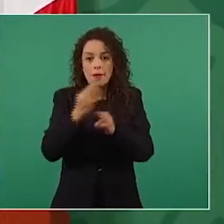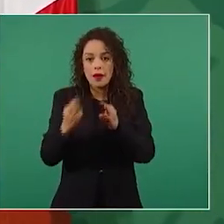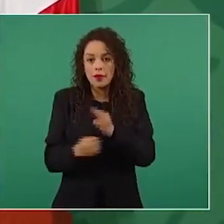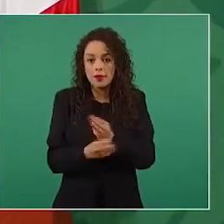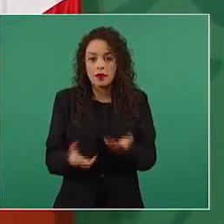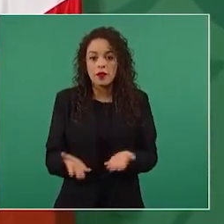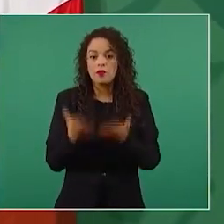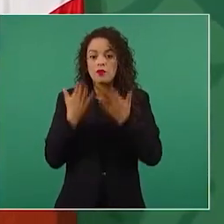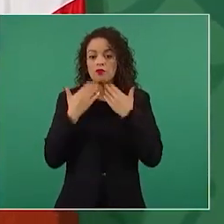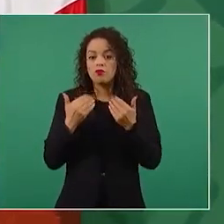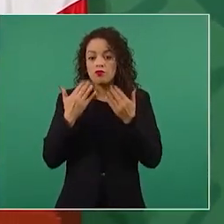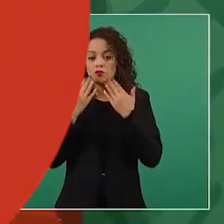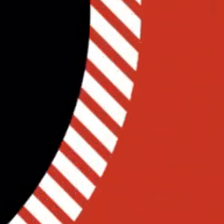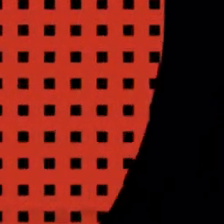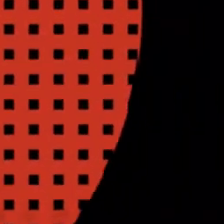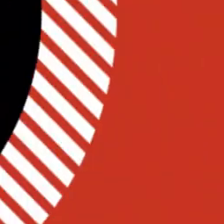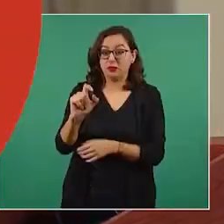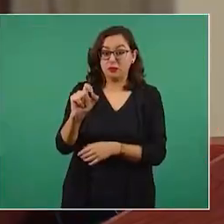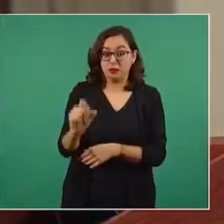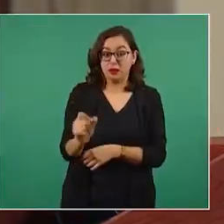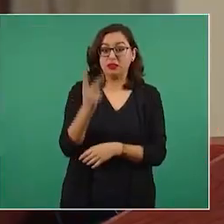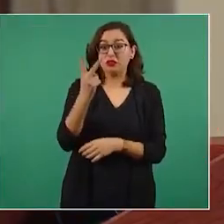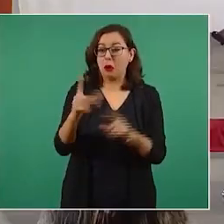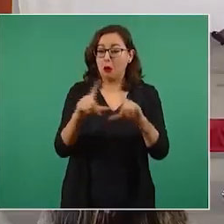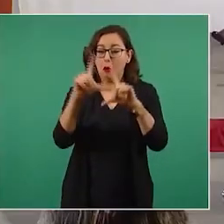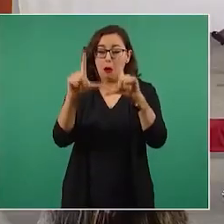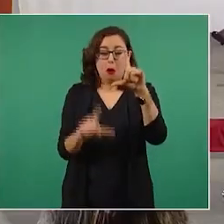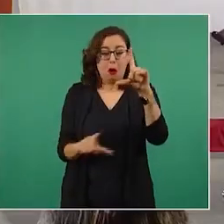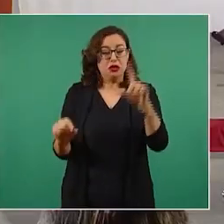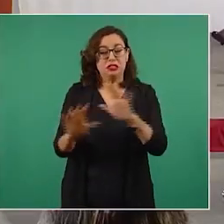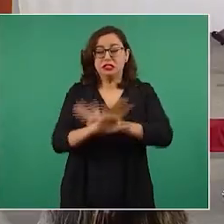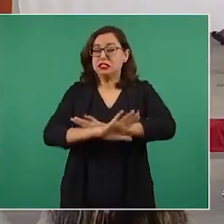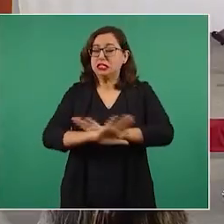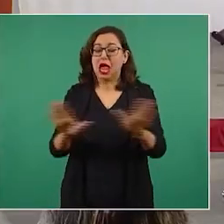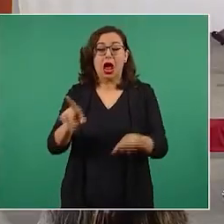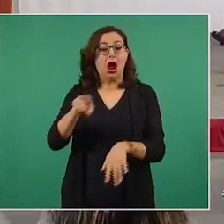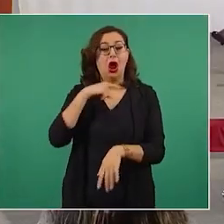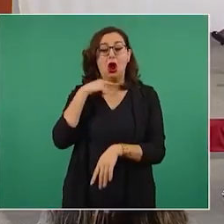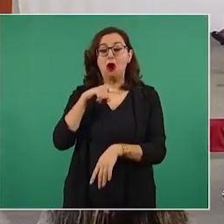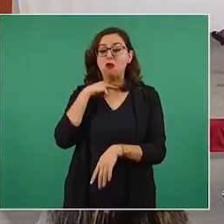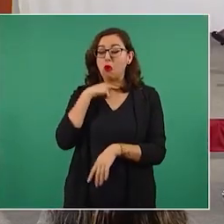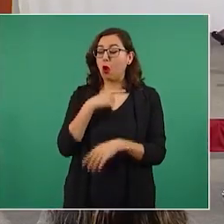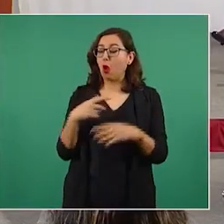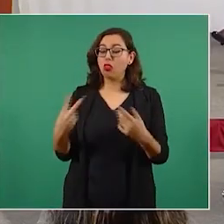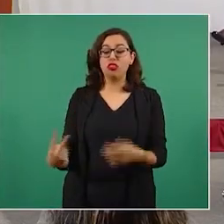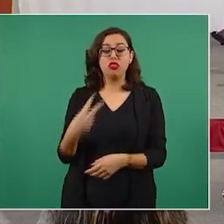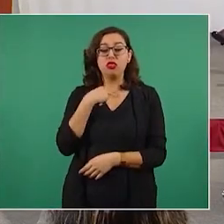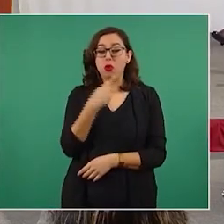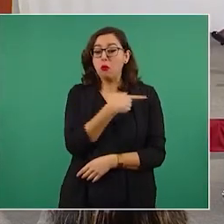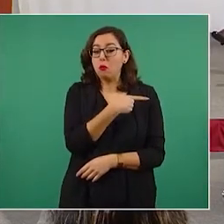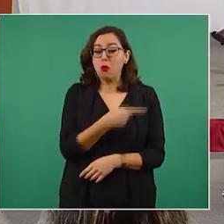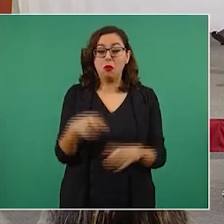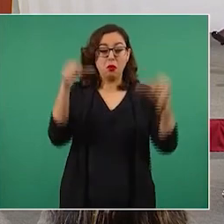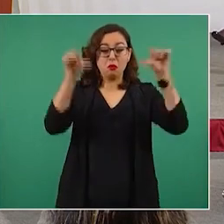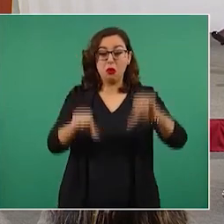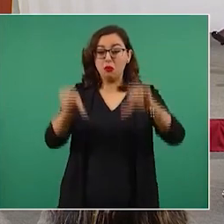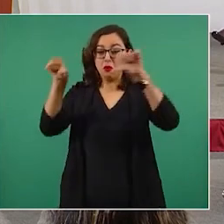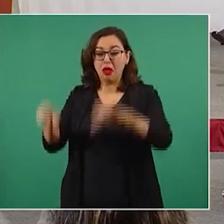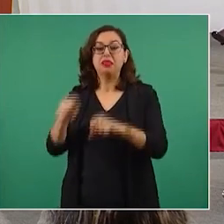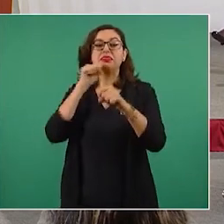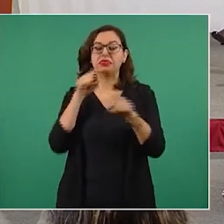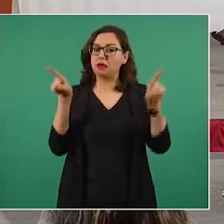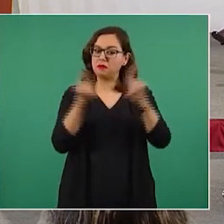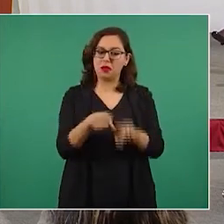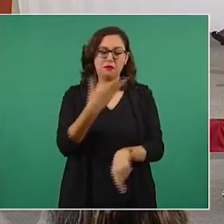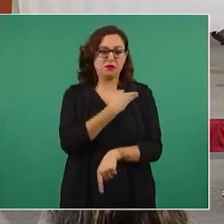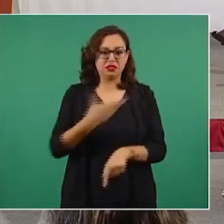no habían médicos. Todo el país, porque no se va a recuperar muy rápido, que probablemente pierda también la revocación de